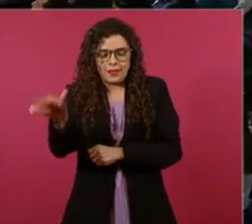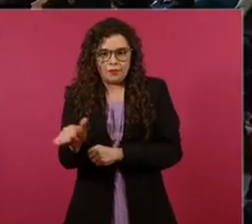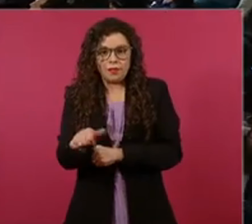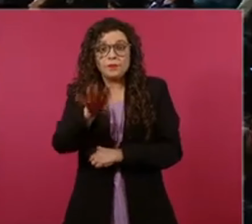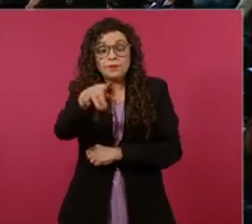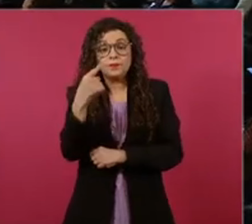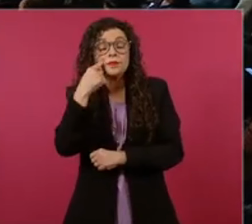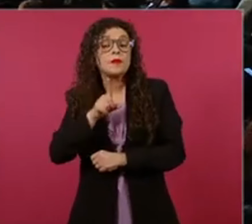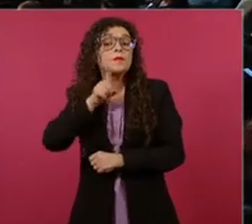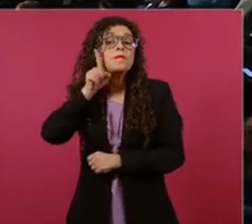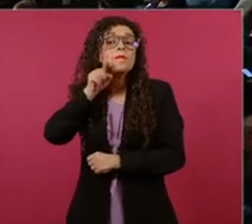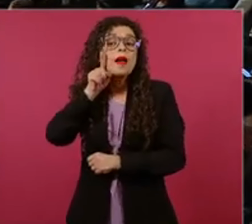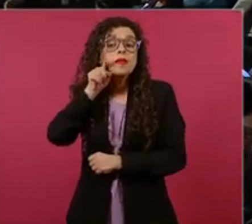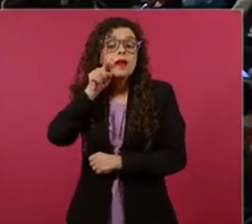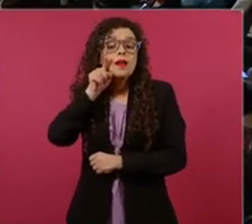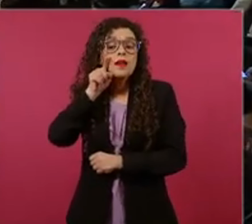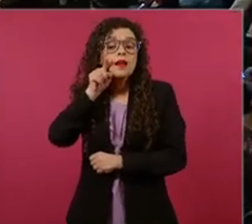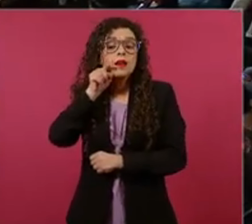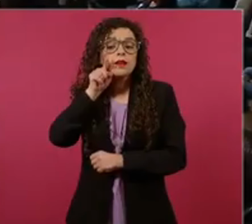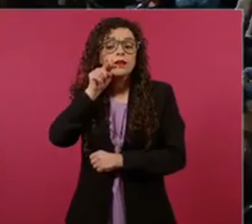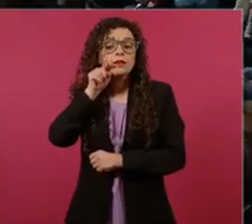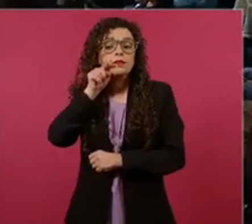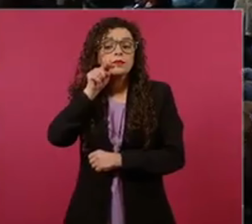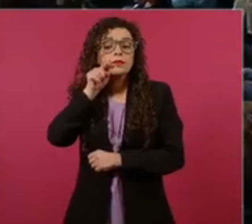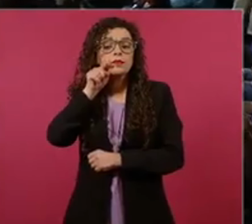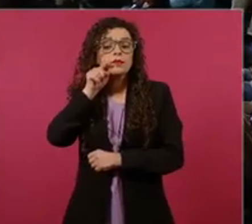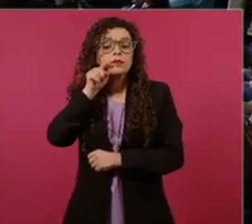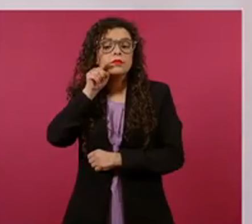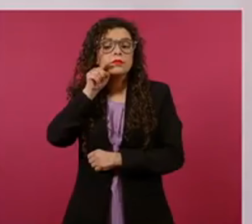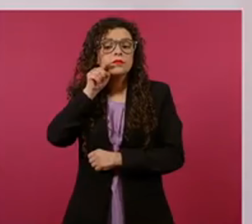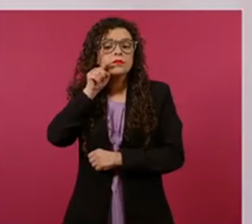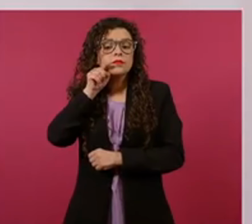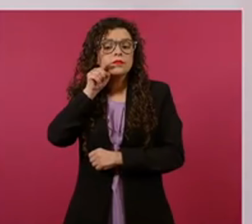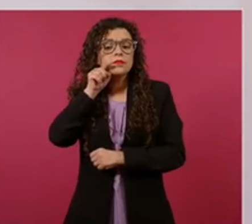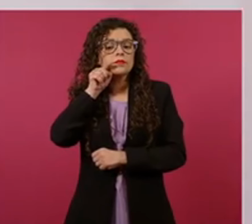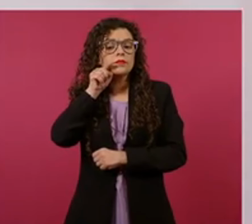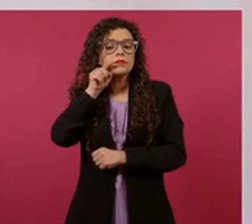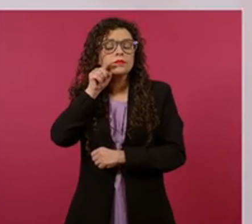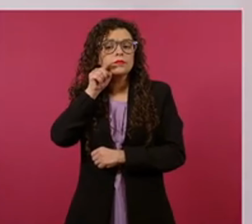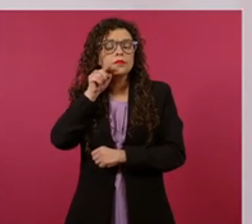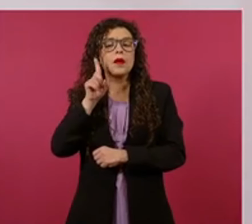Mañana vamos a recibir a